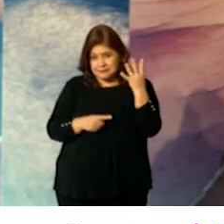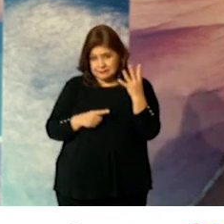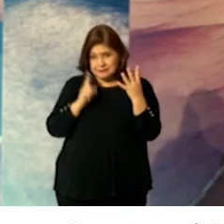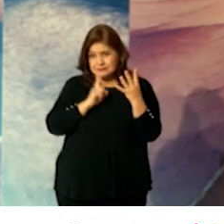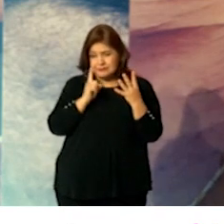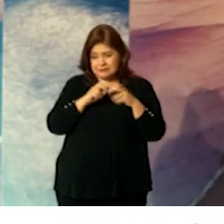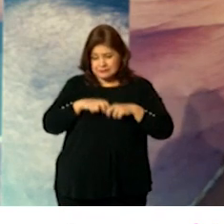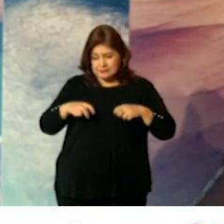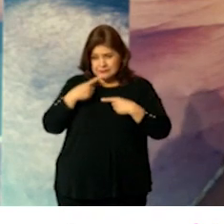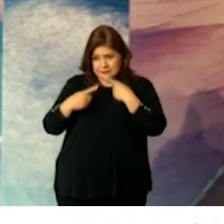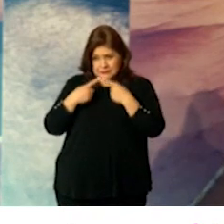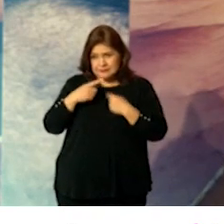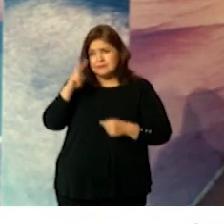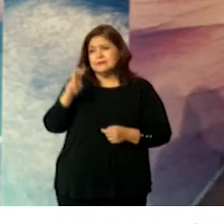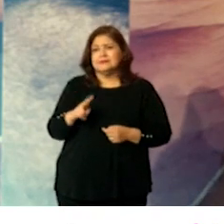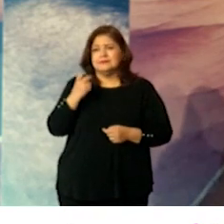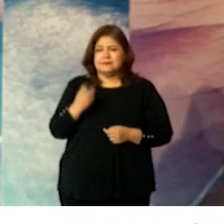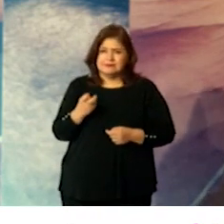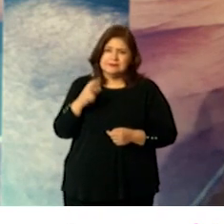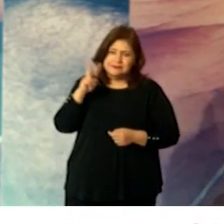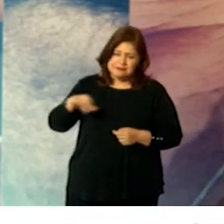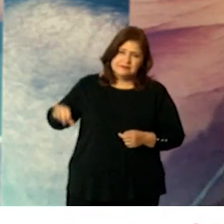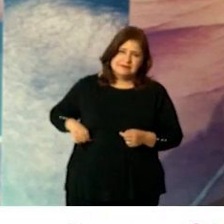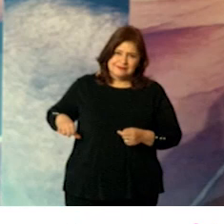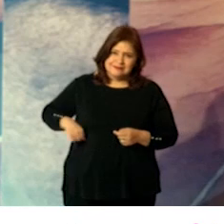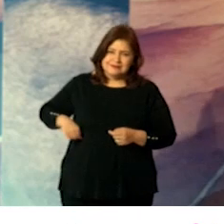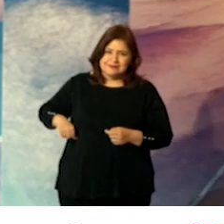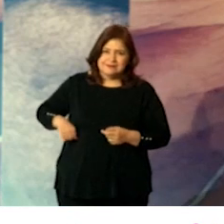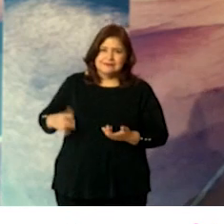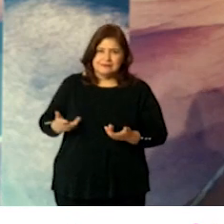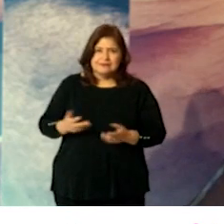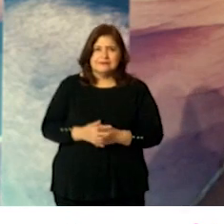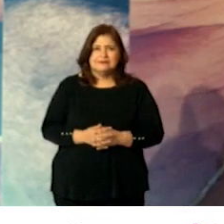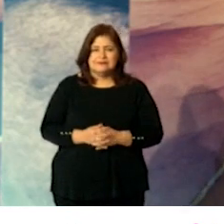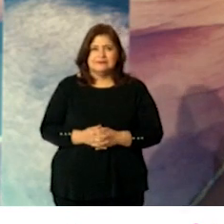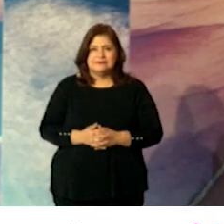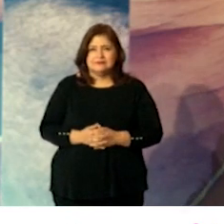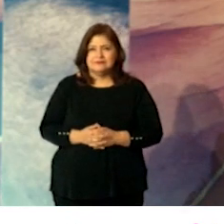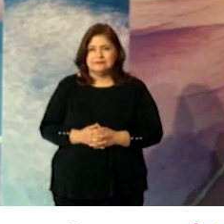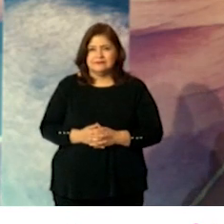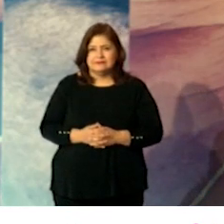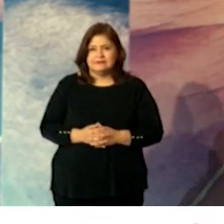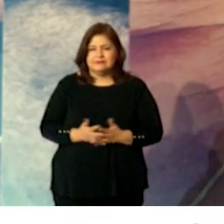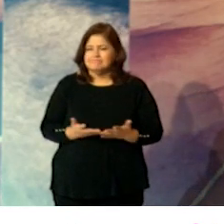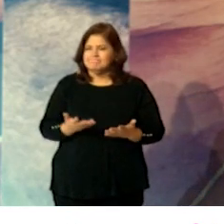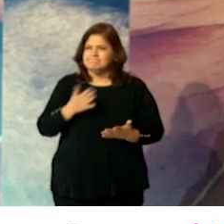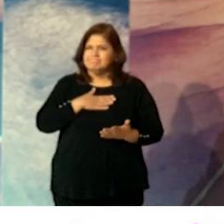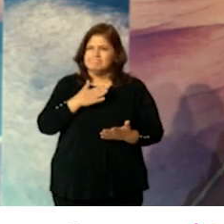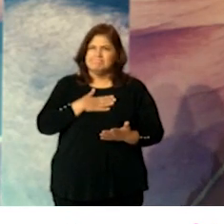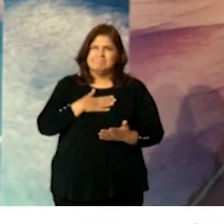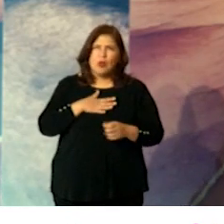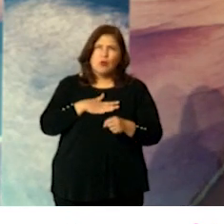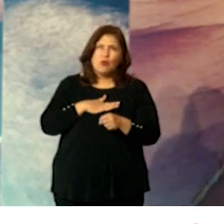en este panel, creo que lo hace un panel muy interesante, ¿no? Entonces, bueno, ¿qué es lo que a mí me